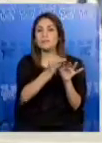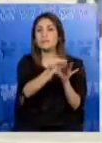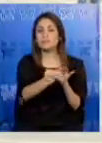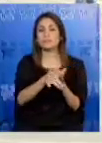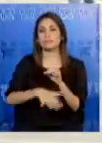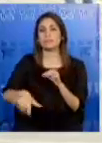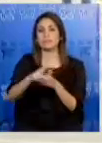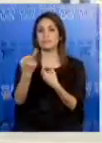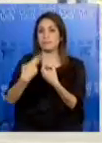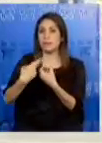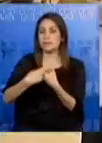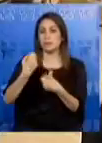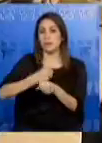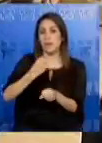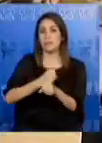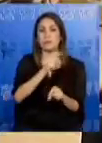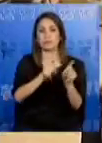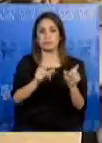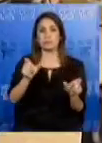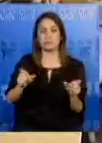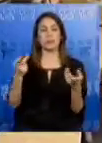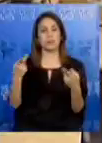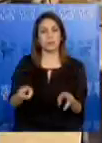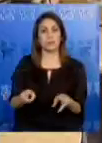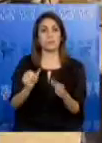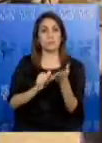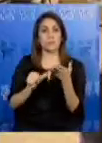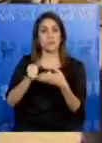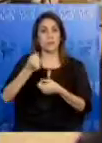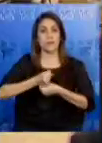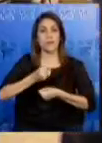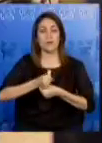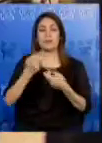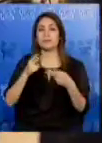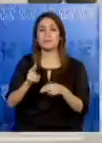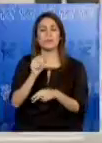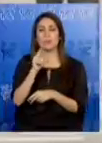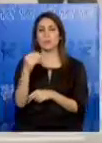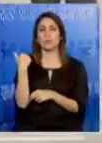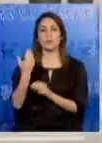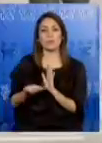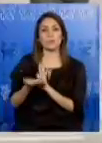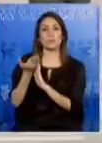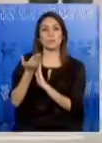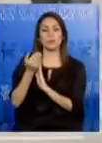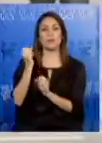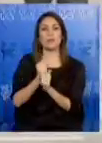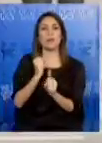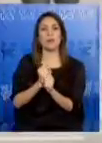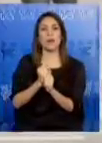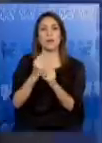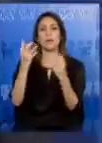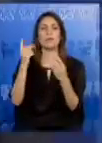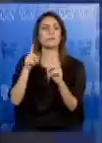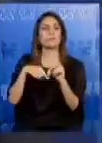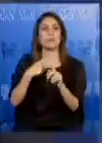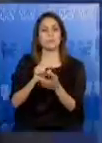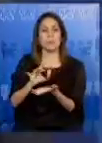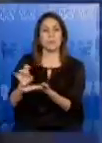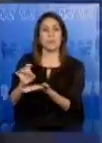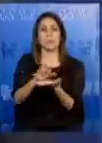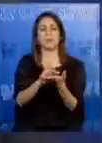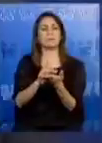tasa de participación laboral. Y según el ministro de Trabajo, Leonardo Berresueta, tampoco existe incremento en la tasa de desempleo. Estas son buenas noticias para el